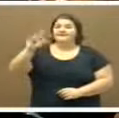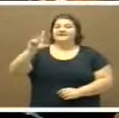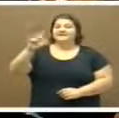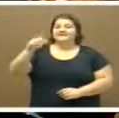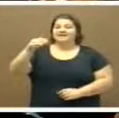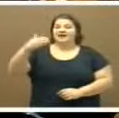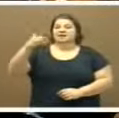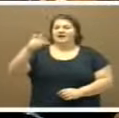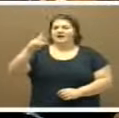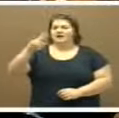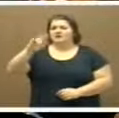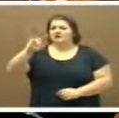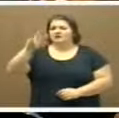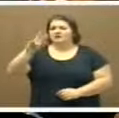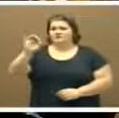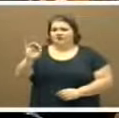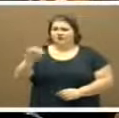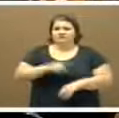por tiempo de diez minutos.